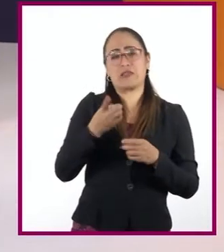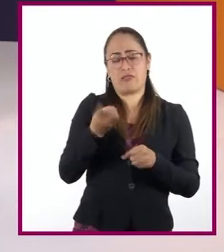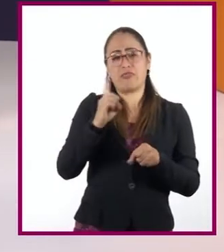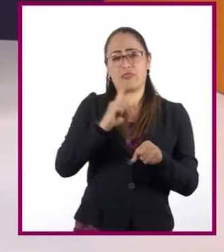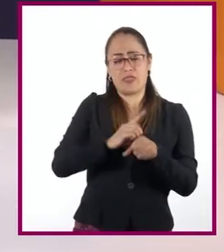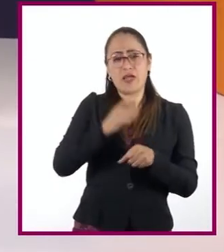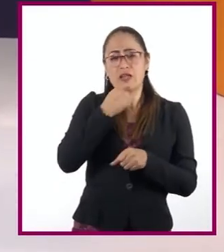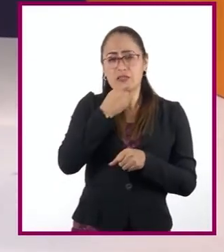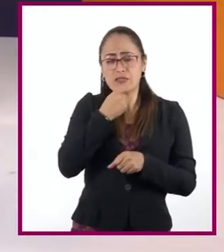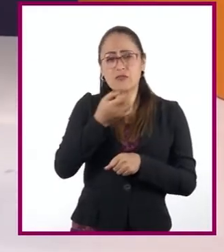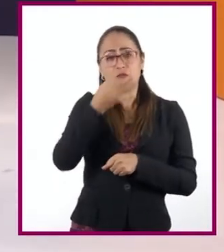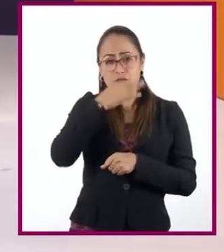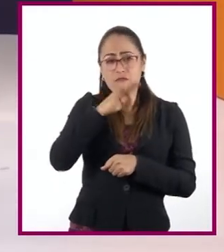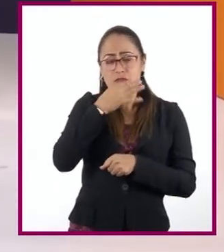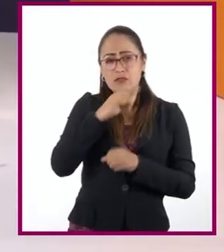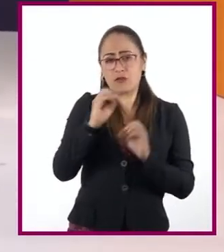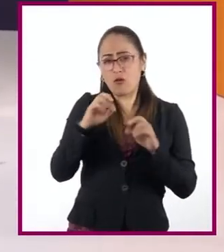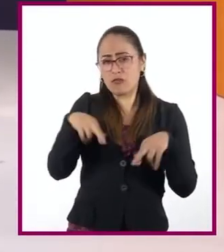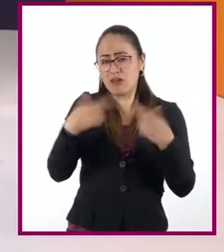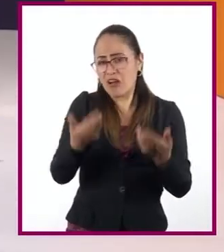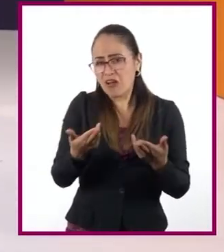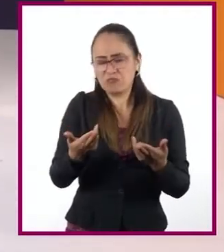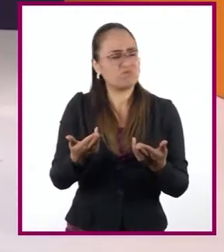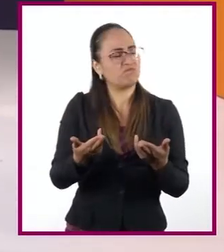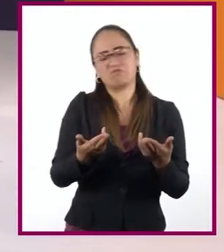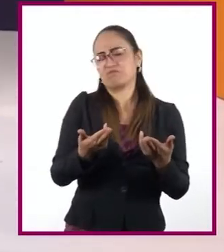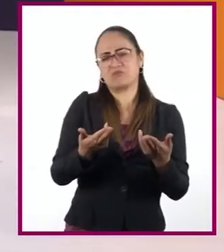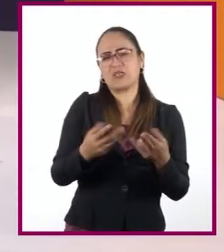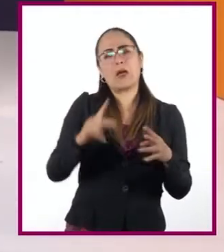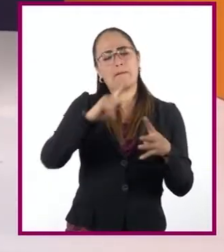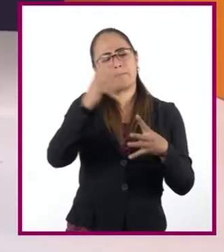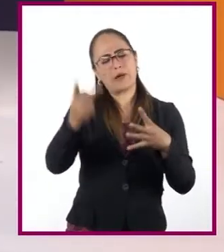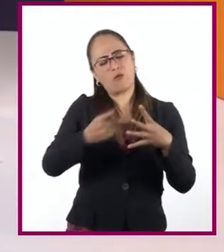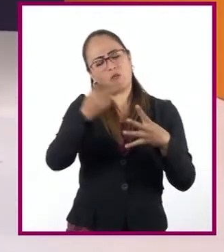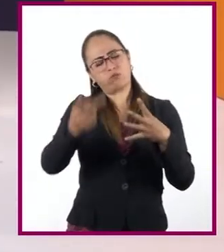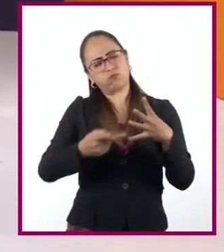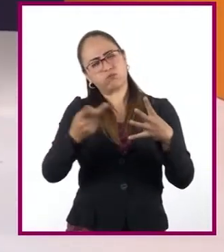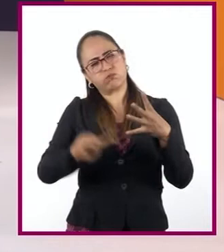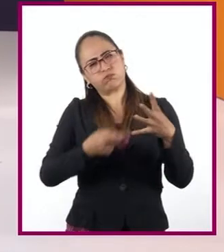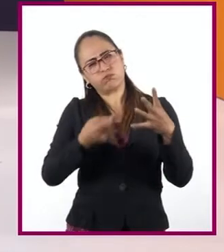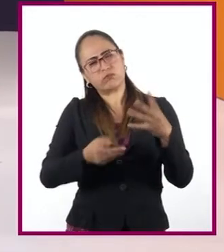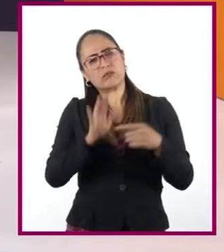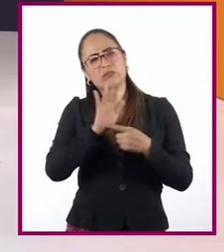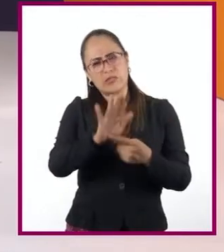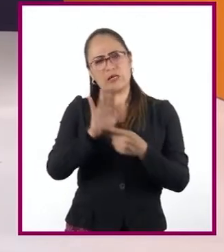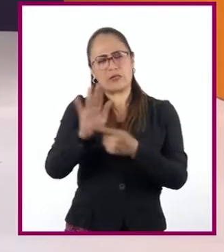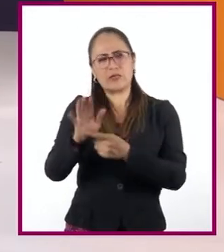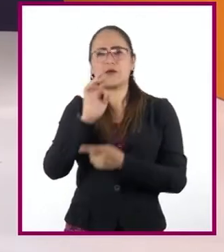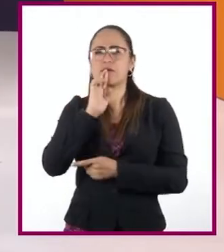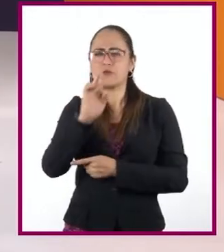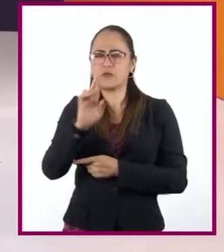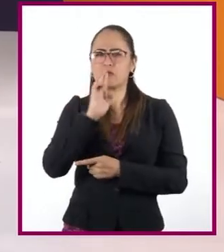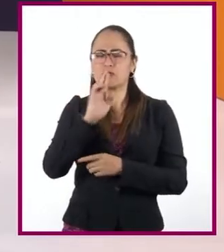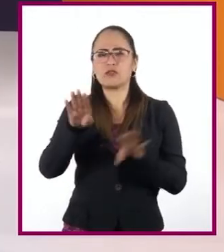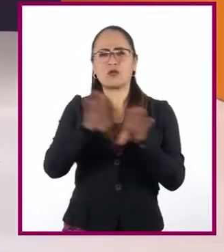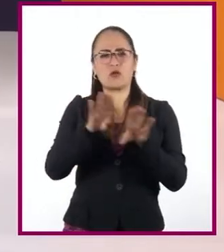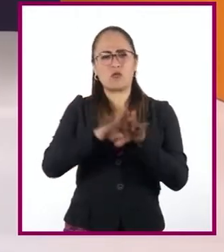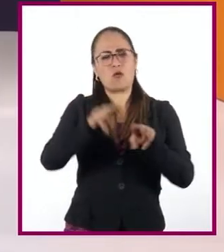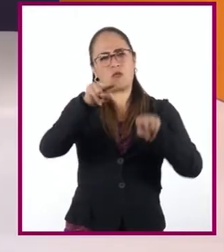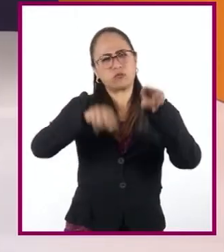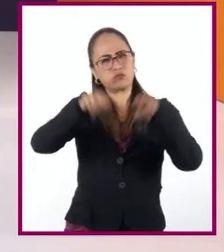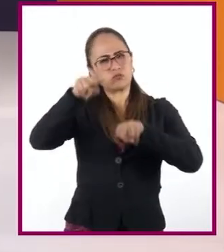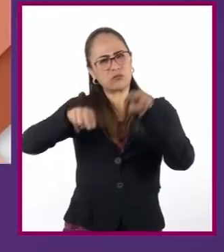del Niño. Una vez que se han presentado todas las preguntas de la encuesta con sus resultados a través de gráficas,